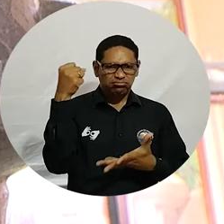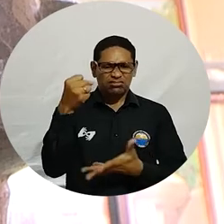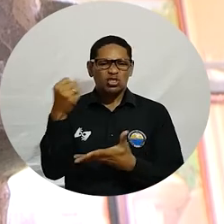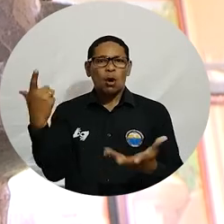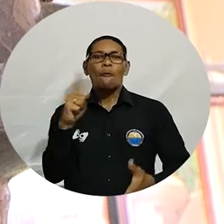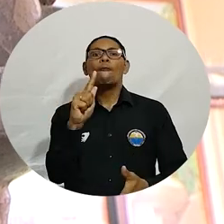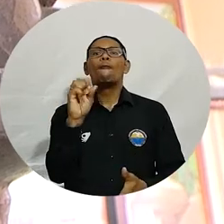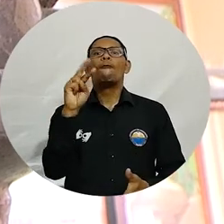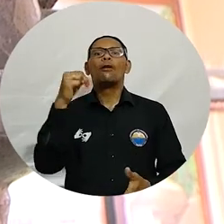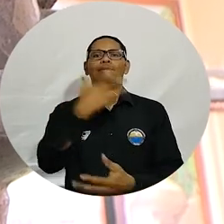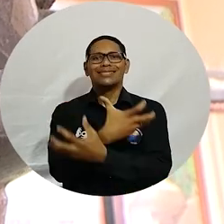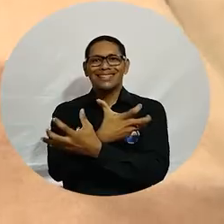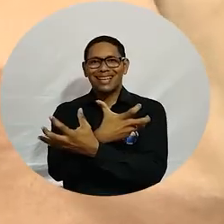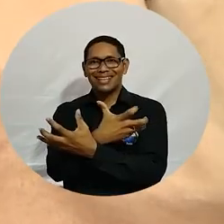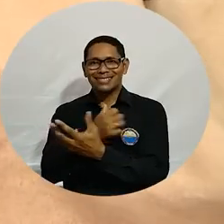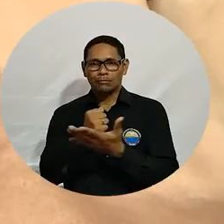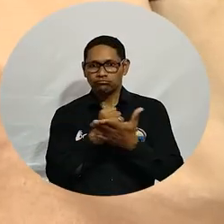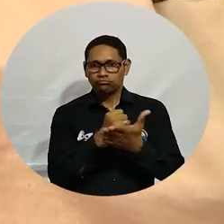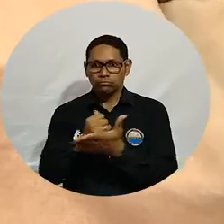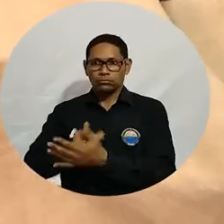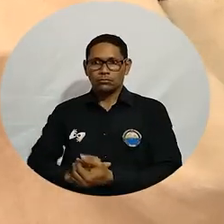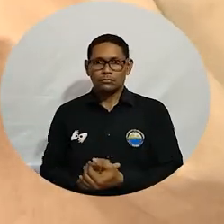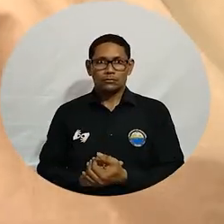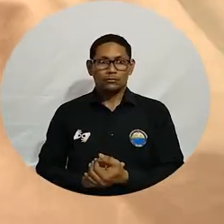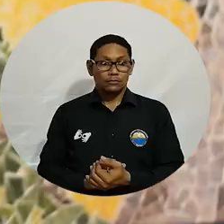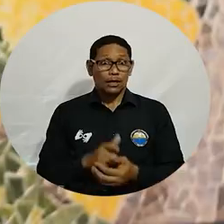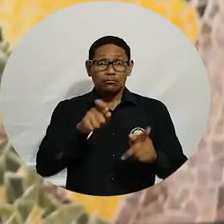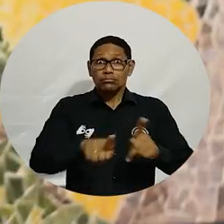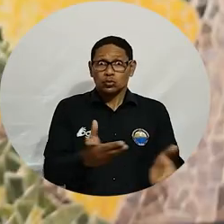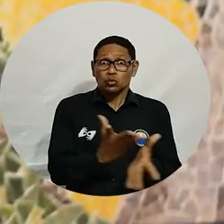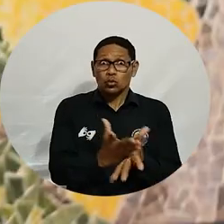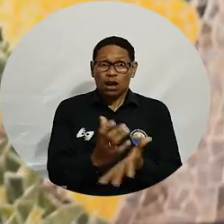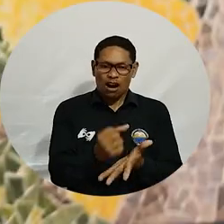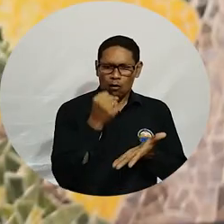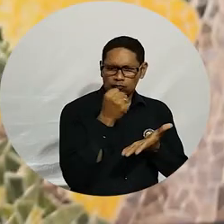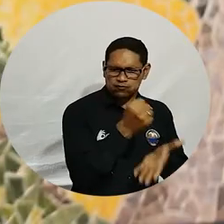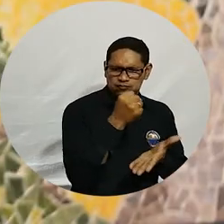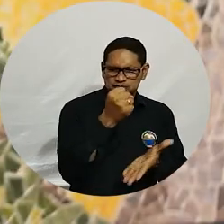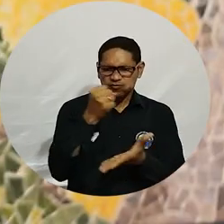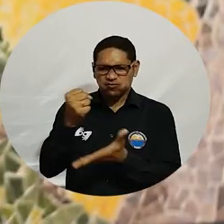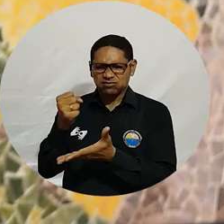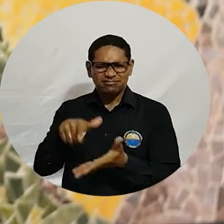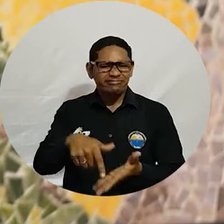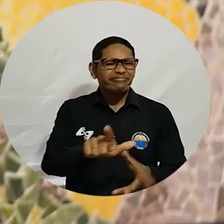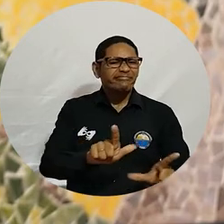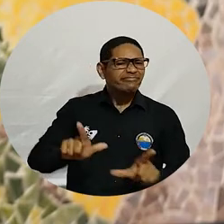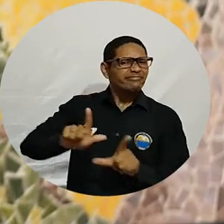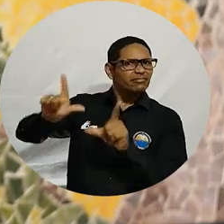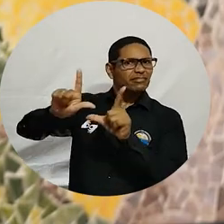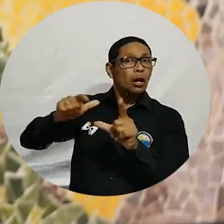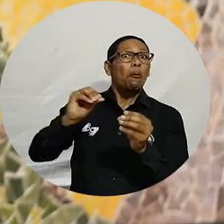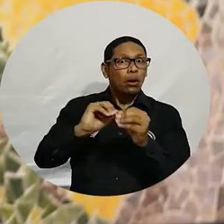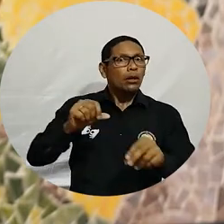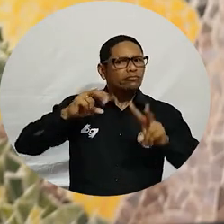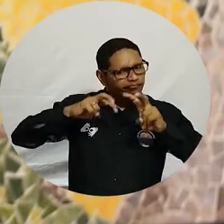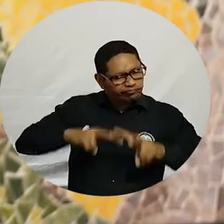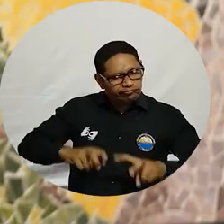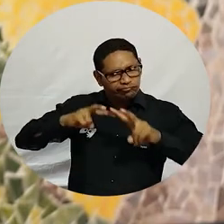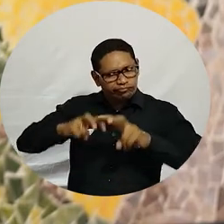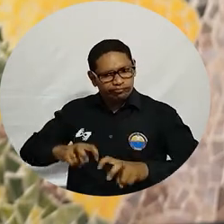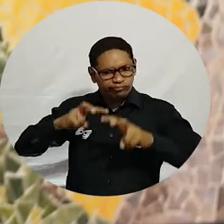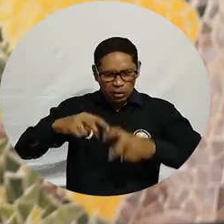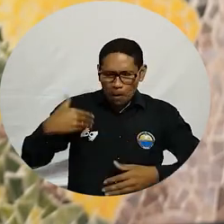Fonciencias. Darle recursos a los estudiantes de posgrados para que puedan adelantar sus investigaciones dependiendo